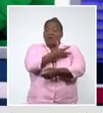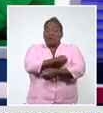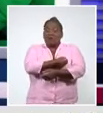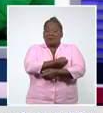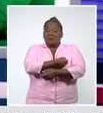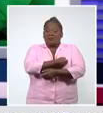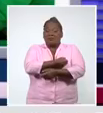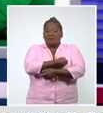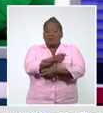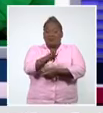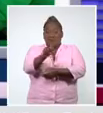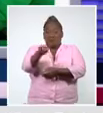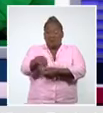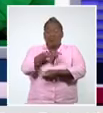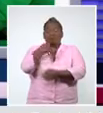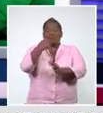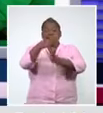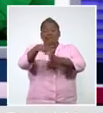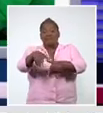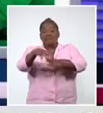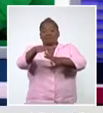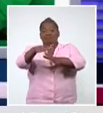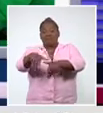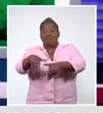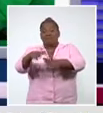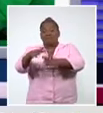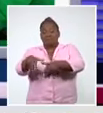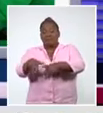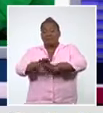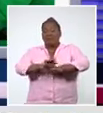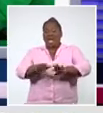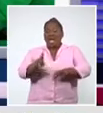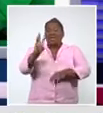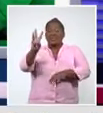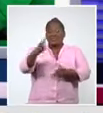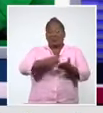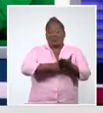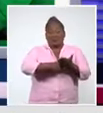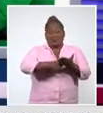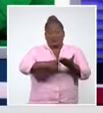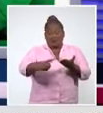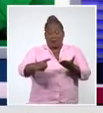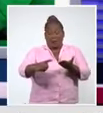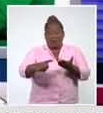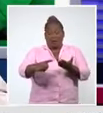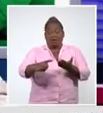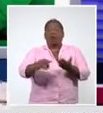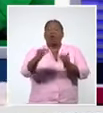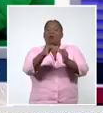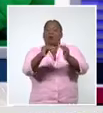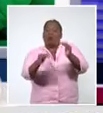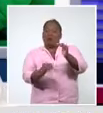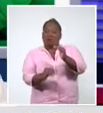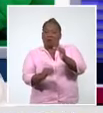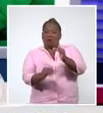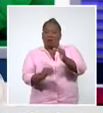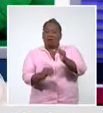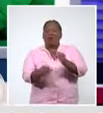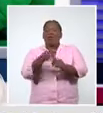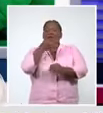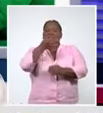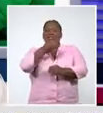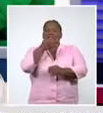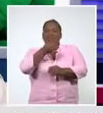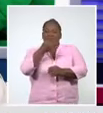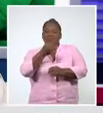ido falleciendo. Pero ya lleva 3 semanas consecutivas en descenso, destacó la organización con sede